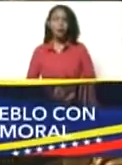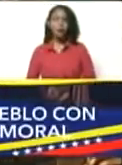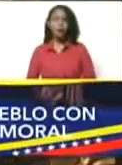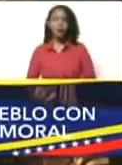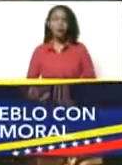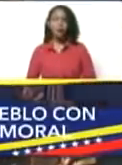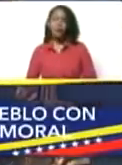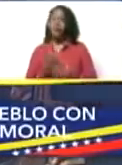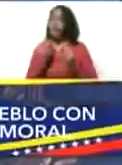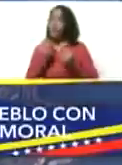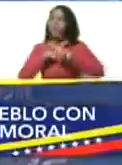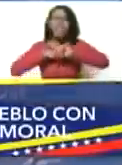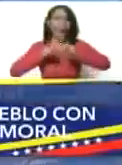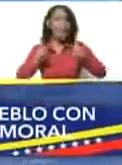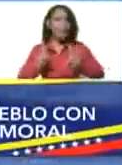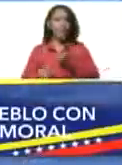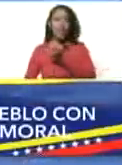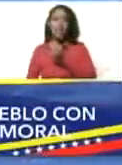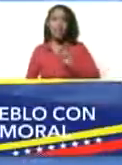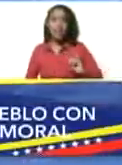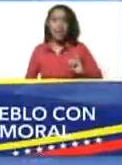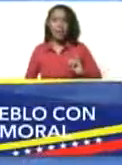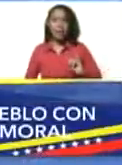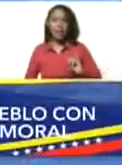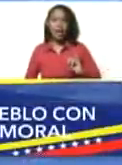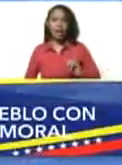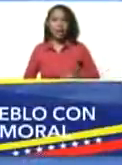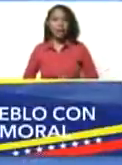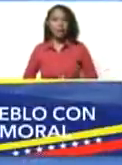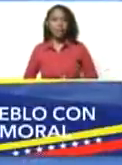muy diferente de la izquierda egocentrista,